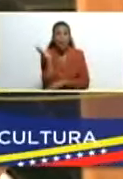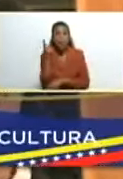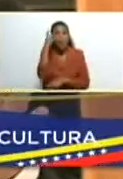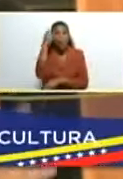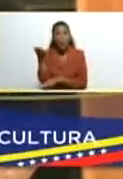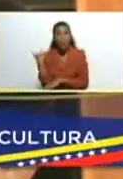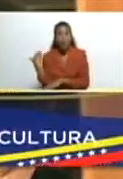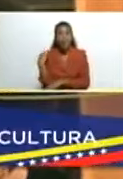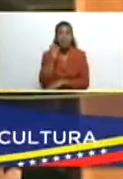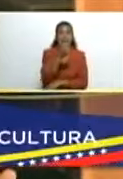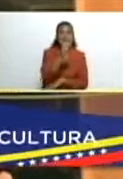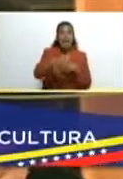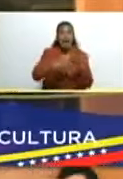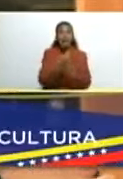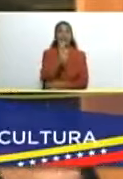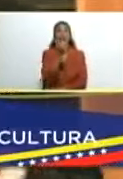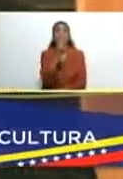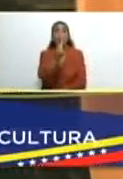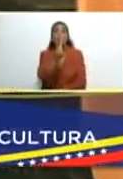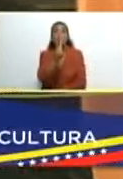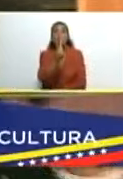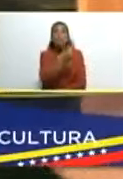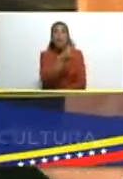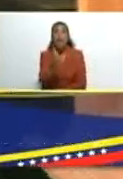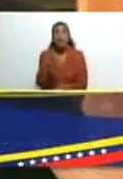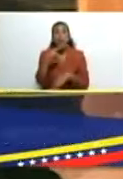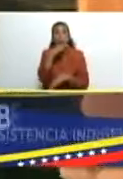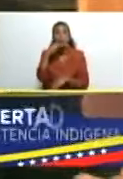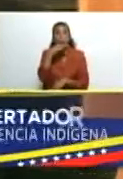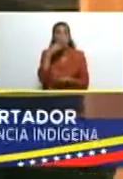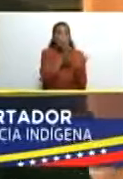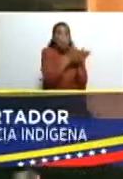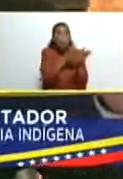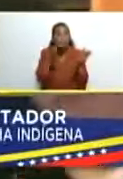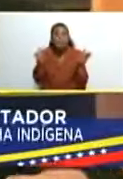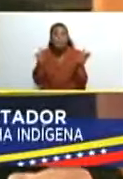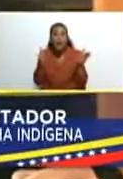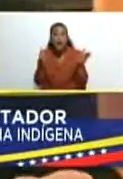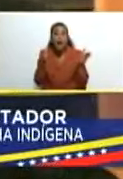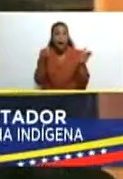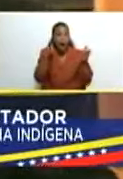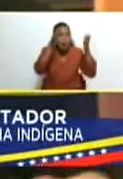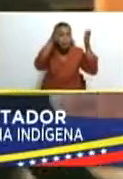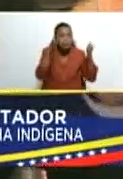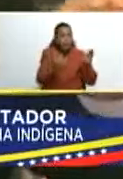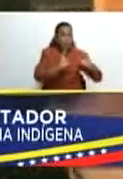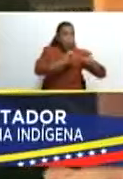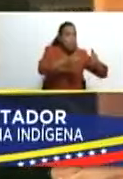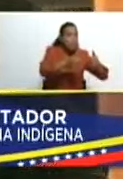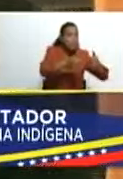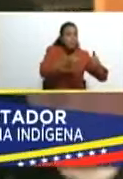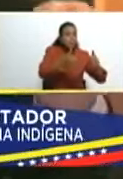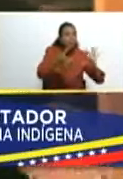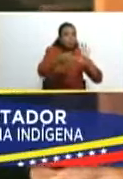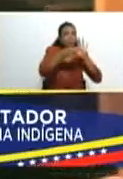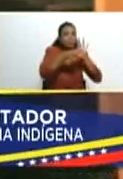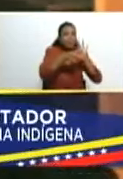días, del 10 al 12, que yo sencillamente diría que hemos sellado la